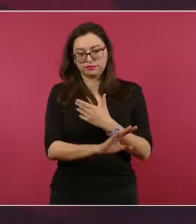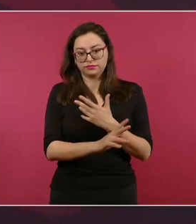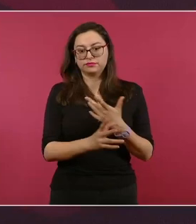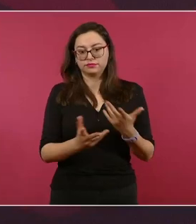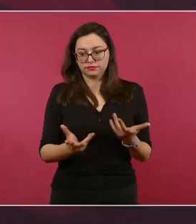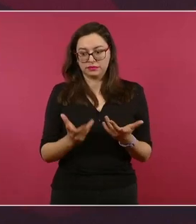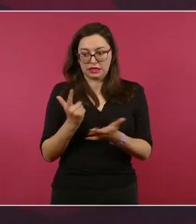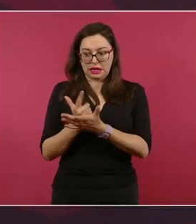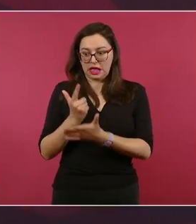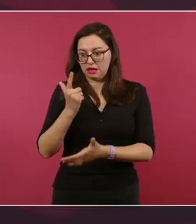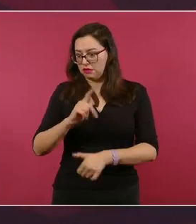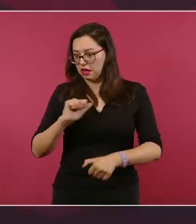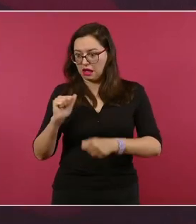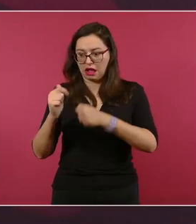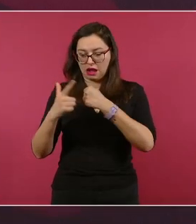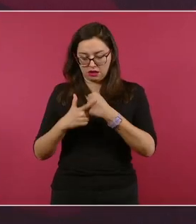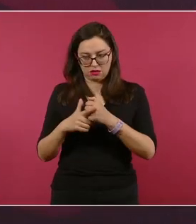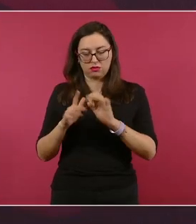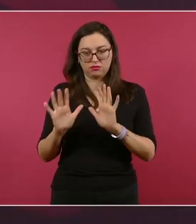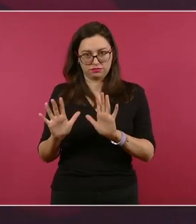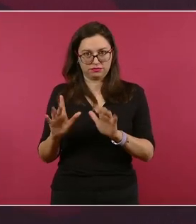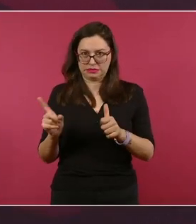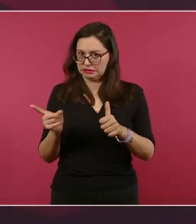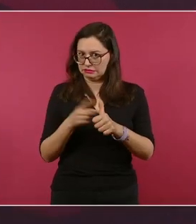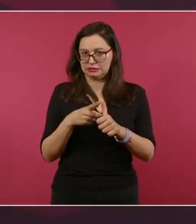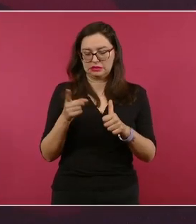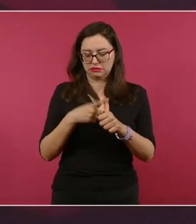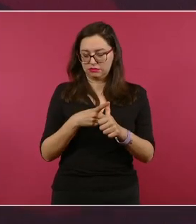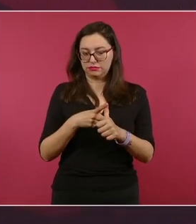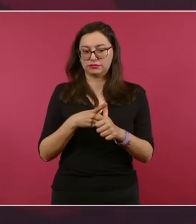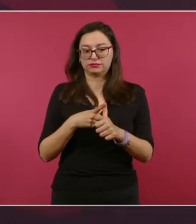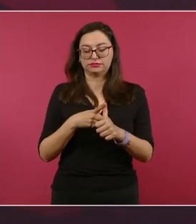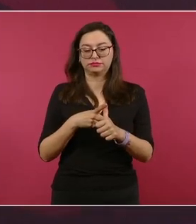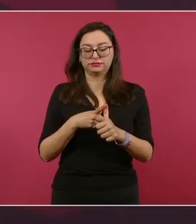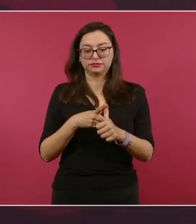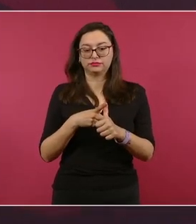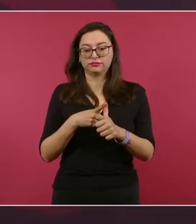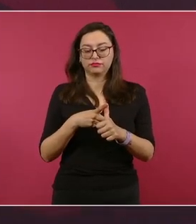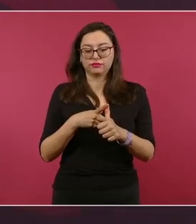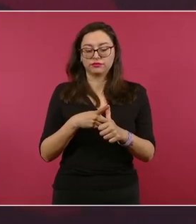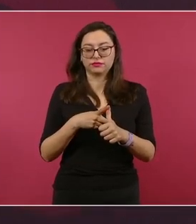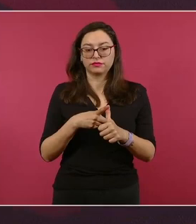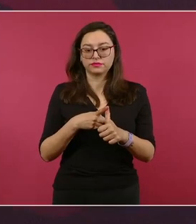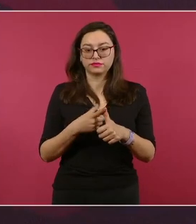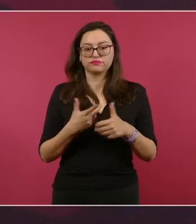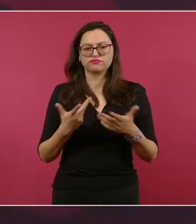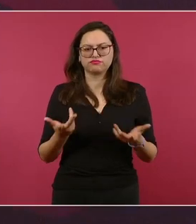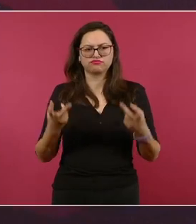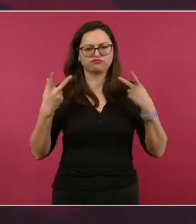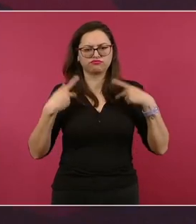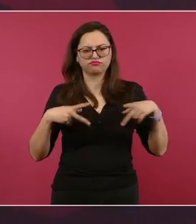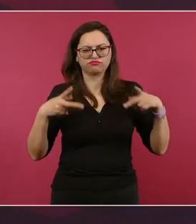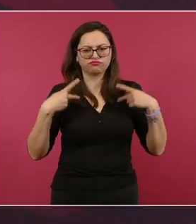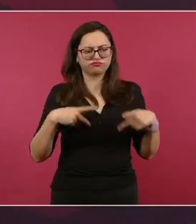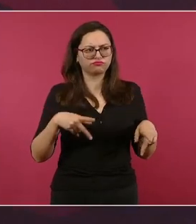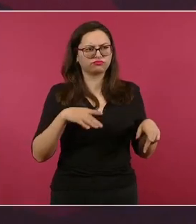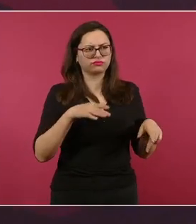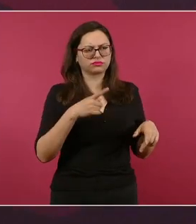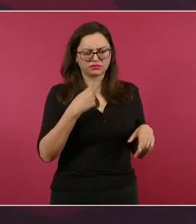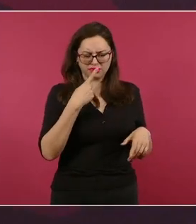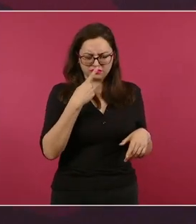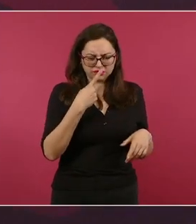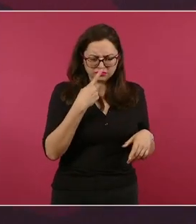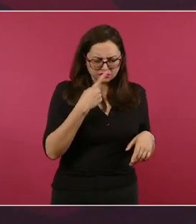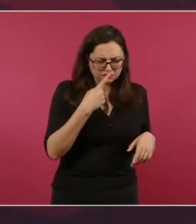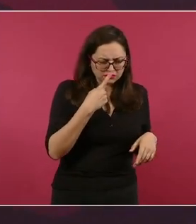más gravedad. Desde que se empezó a hacer esta denuncia, el